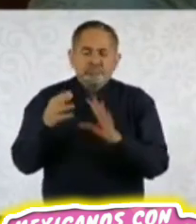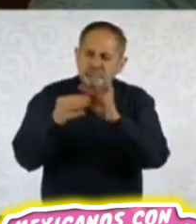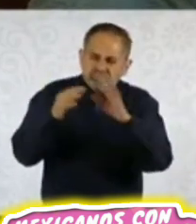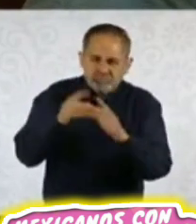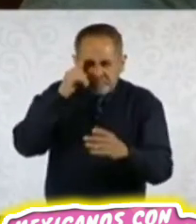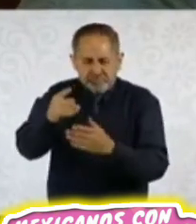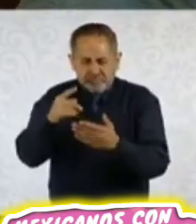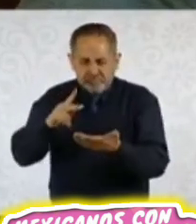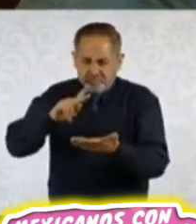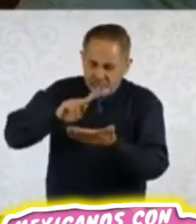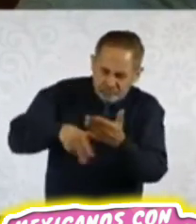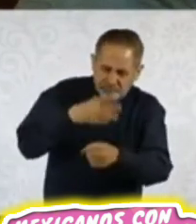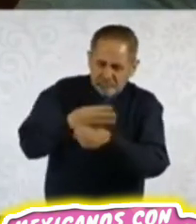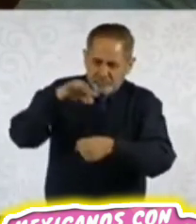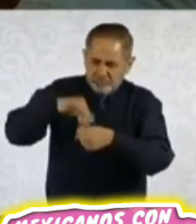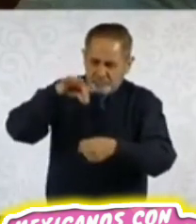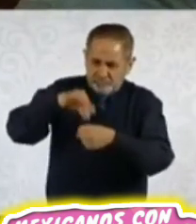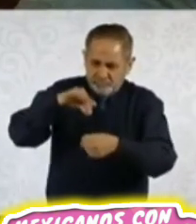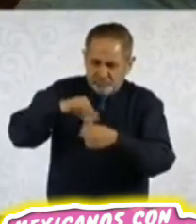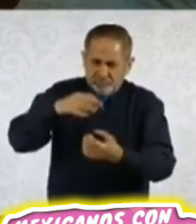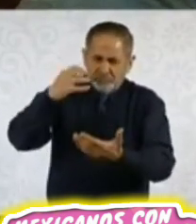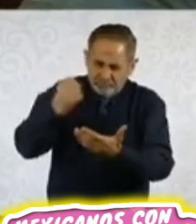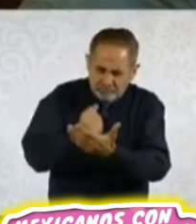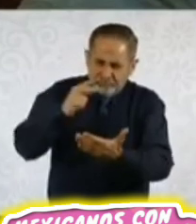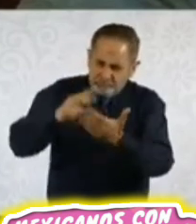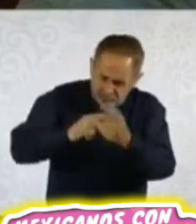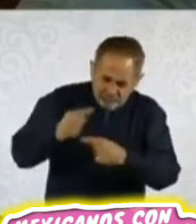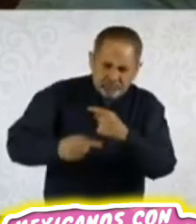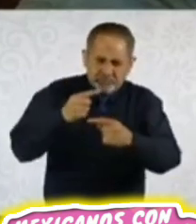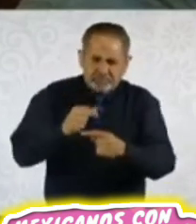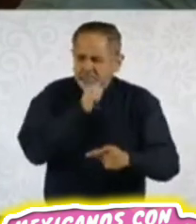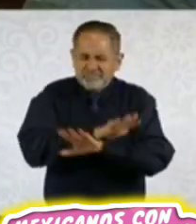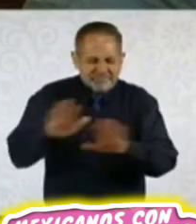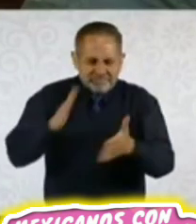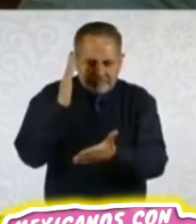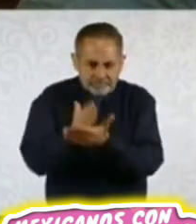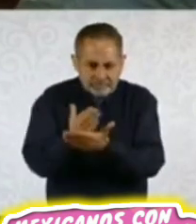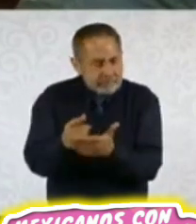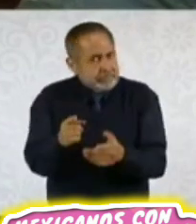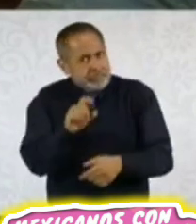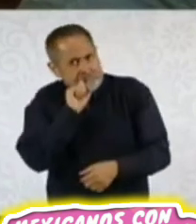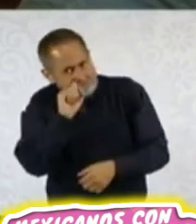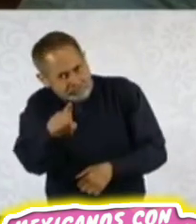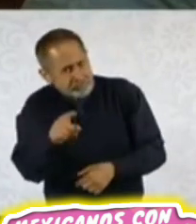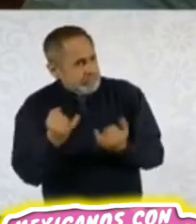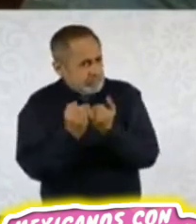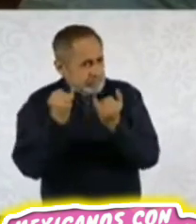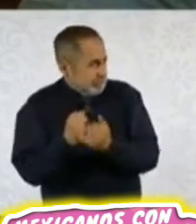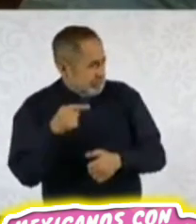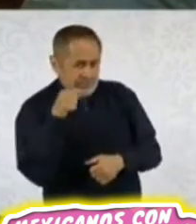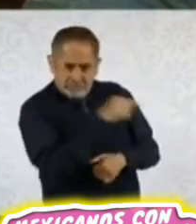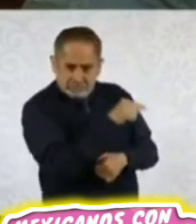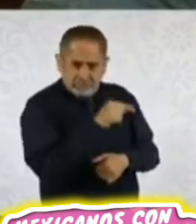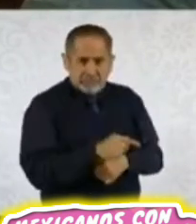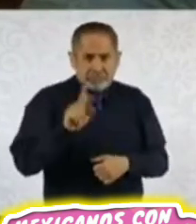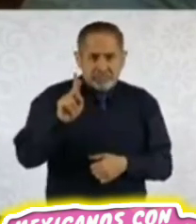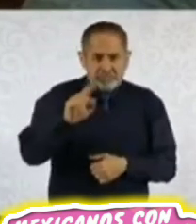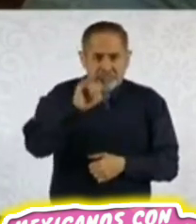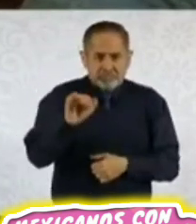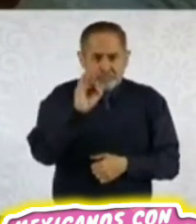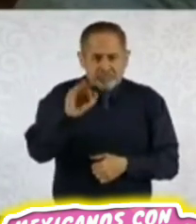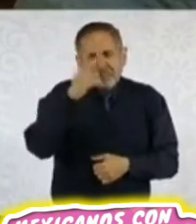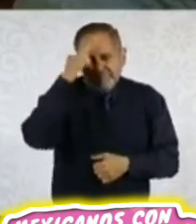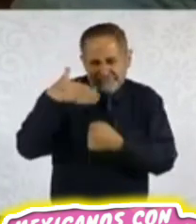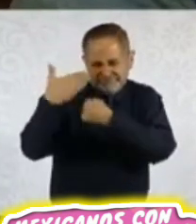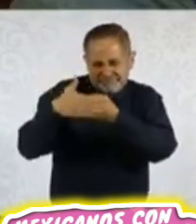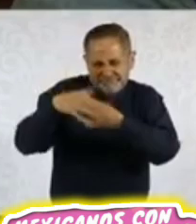¿Eso incluiría el Poder Judicial? O sea, el sentido es que con la elección de jueces y